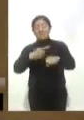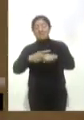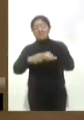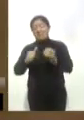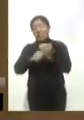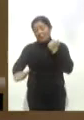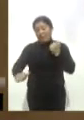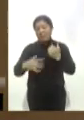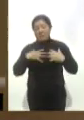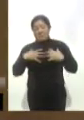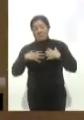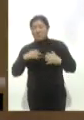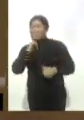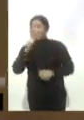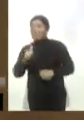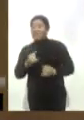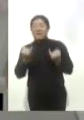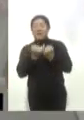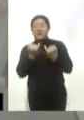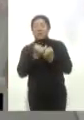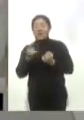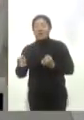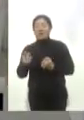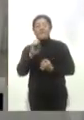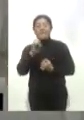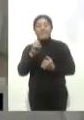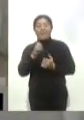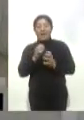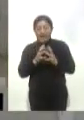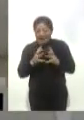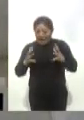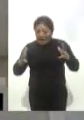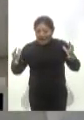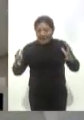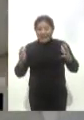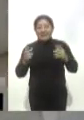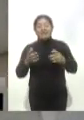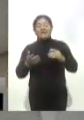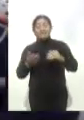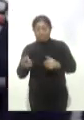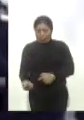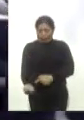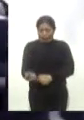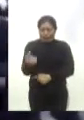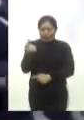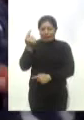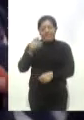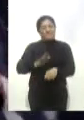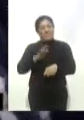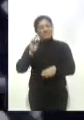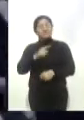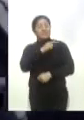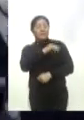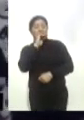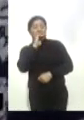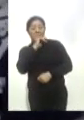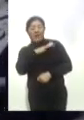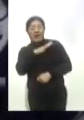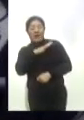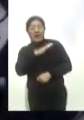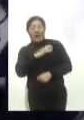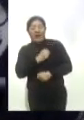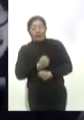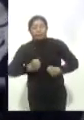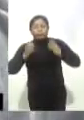respiratorias, mejora en el estado nutricional del bebé, así como en su desarrollo y crecimiento. En la madre, ayuda a reducir el peso